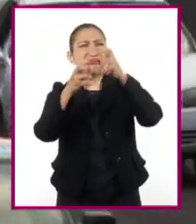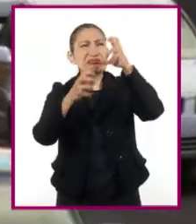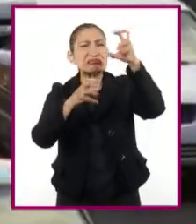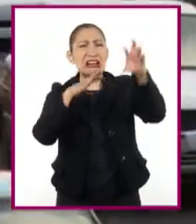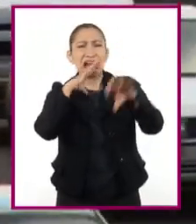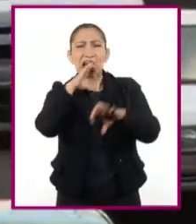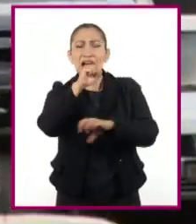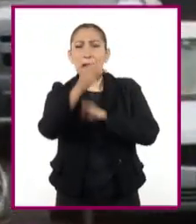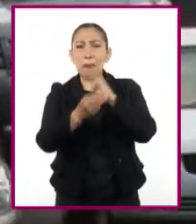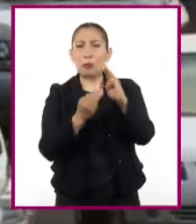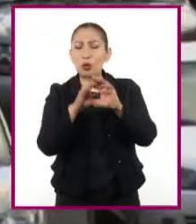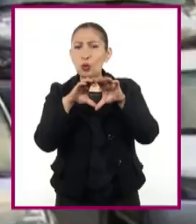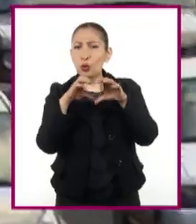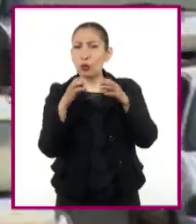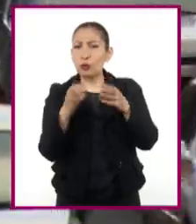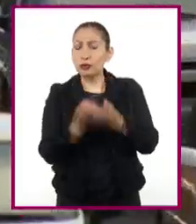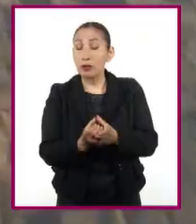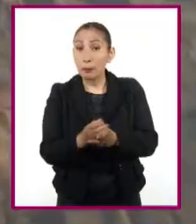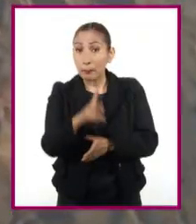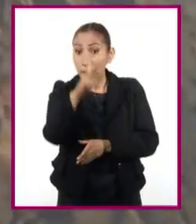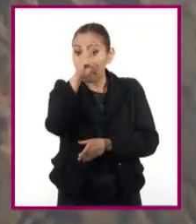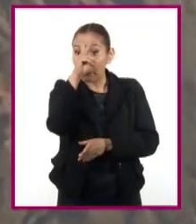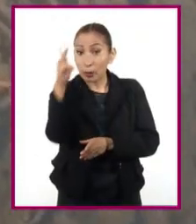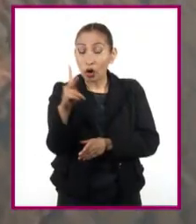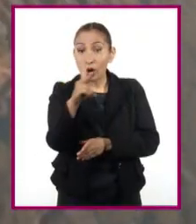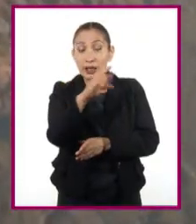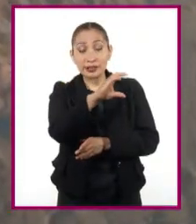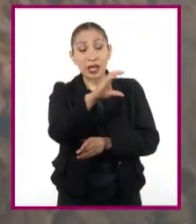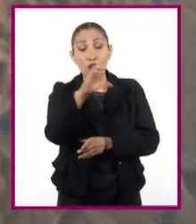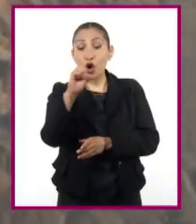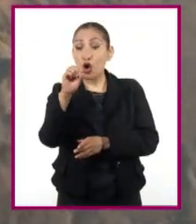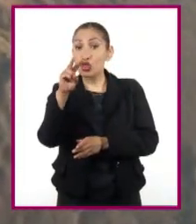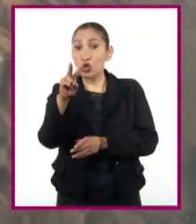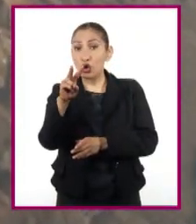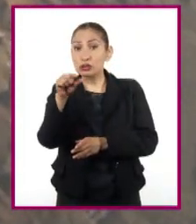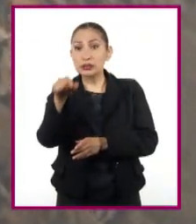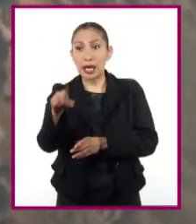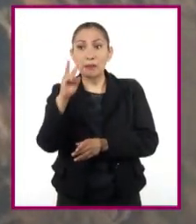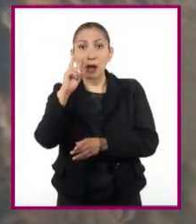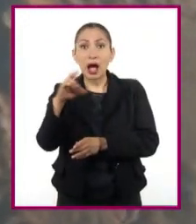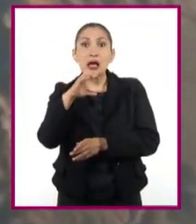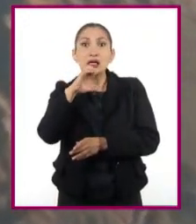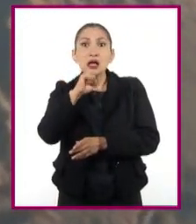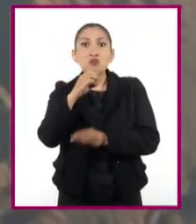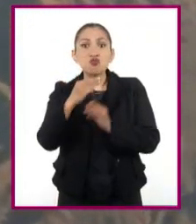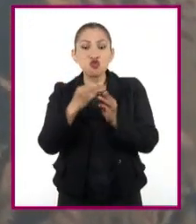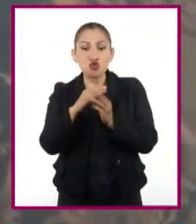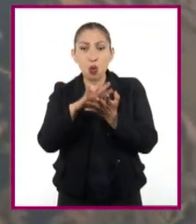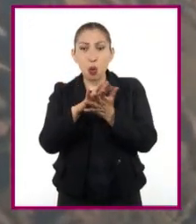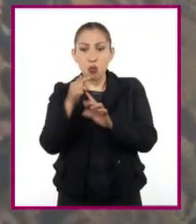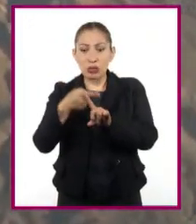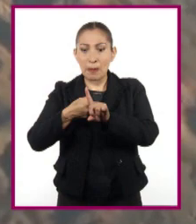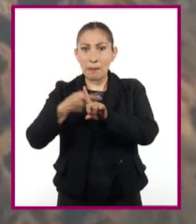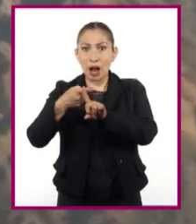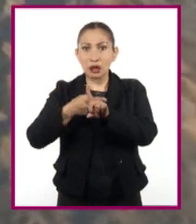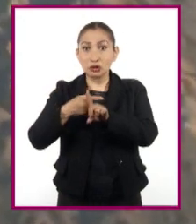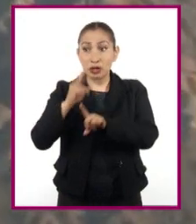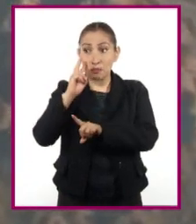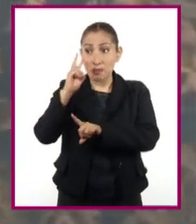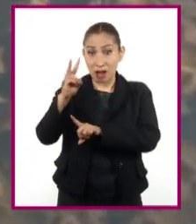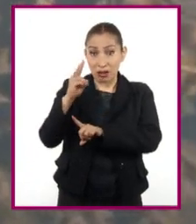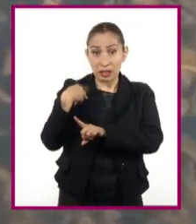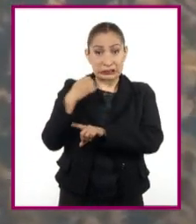de efecto invernadero, principalmente el dióxido de carbono, que han calentado el planeta y cuyas consecuencias